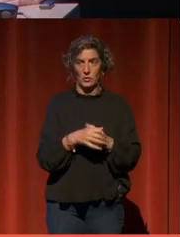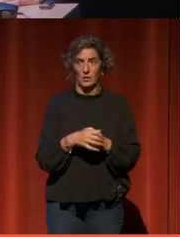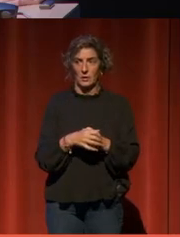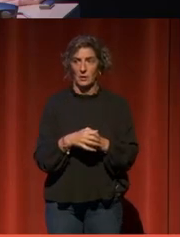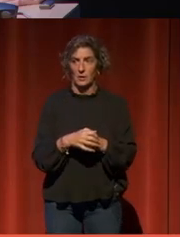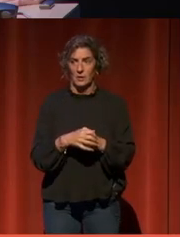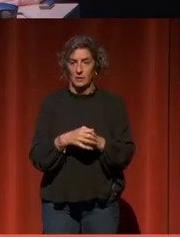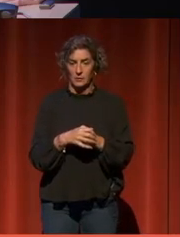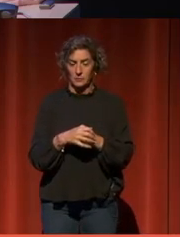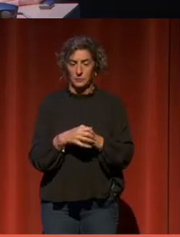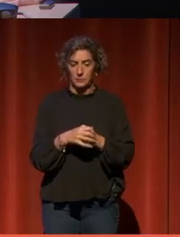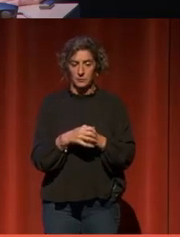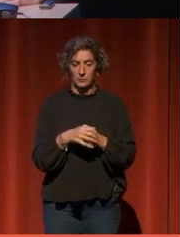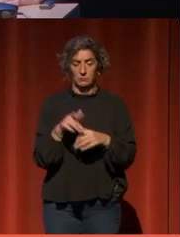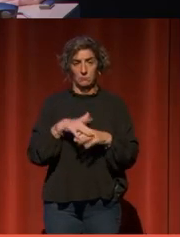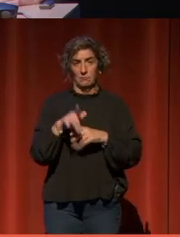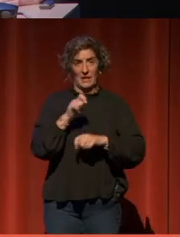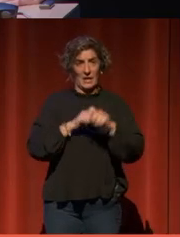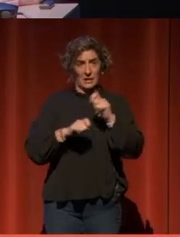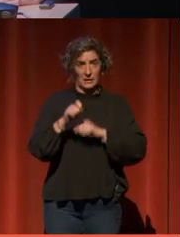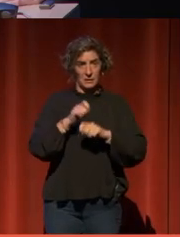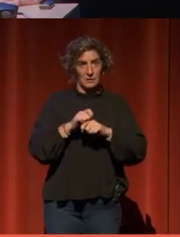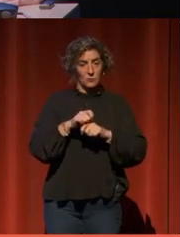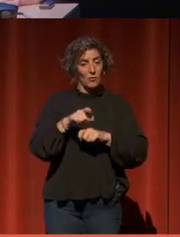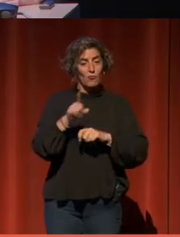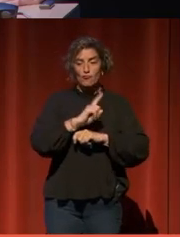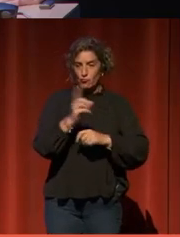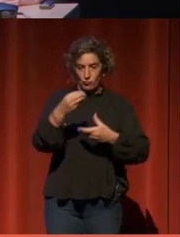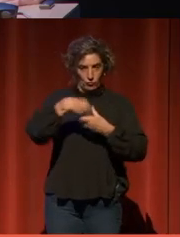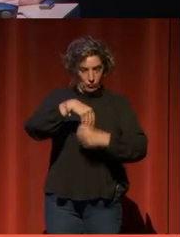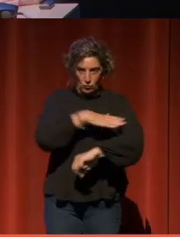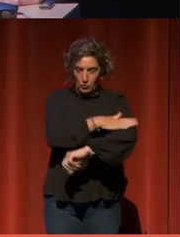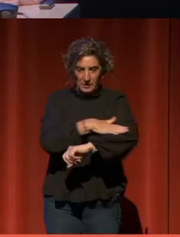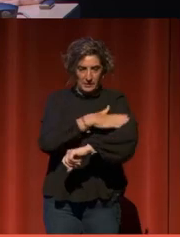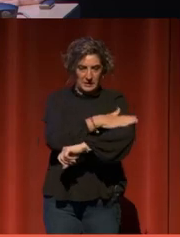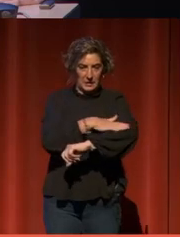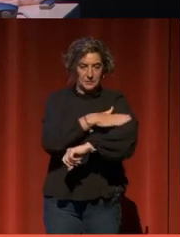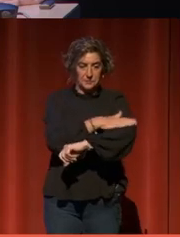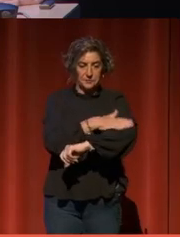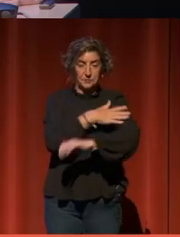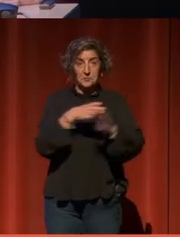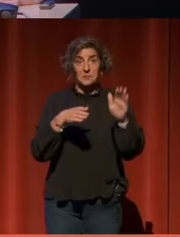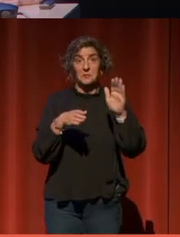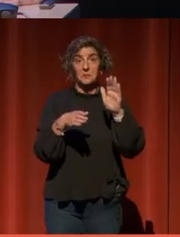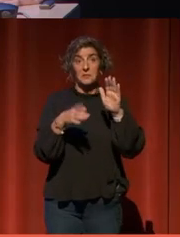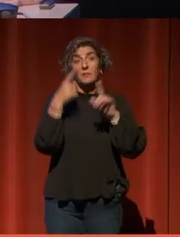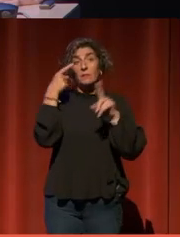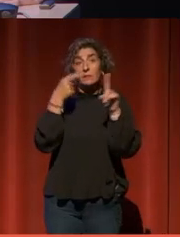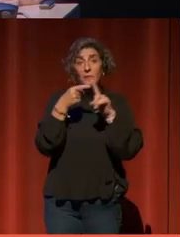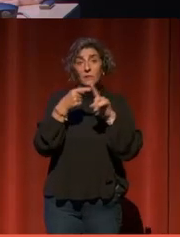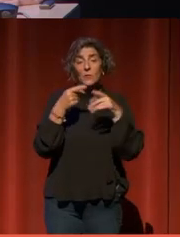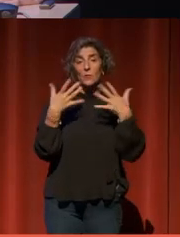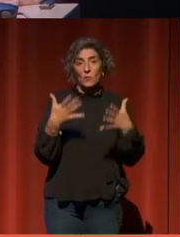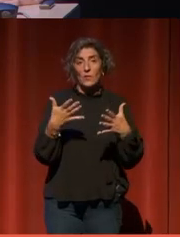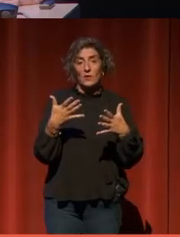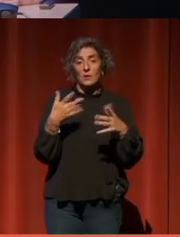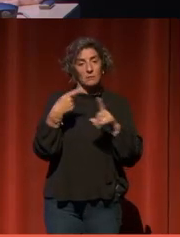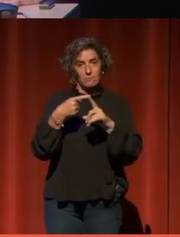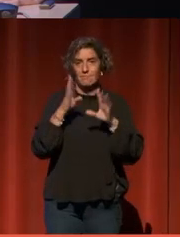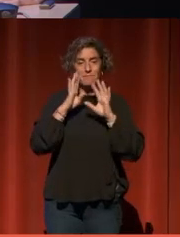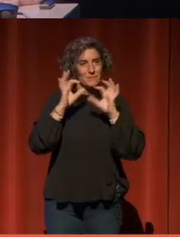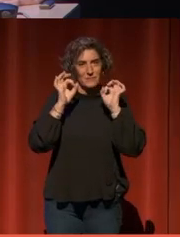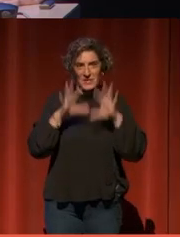es una asociación no gubernamental que sigue persigue los intereses de las autoridades